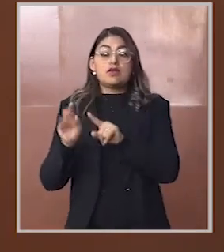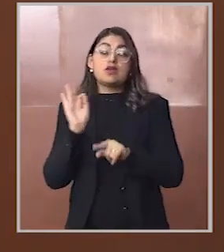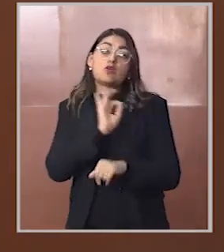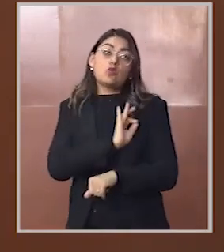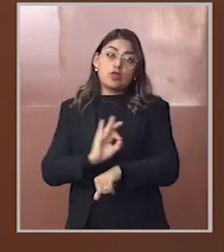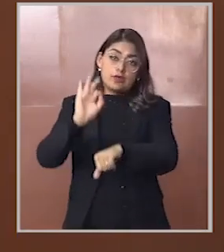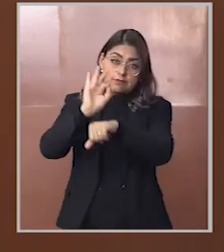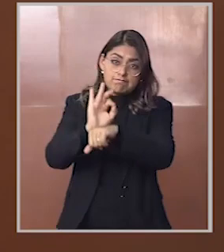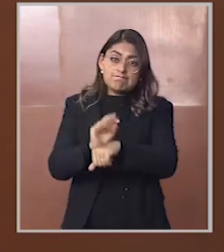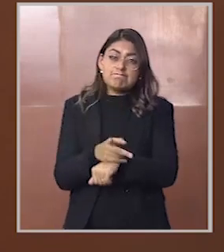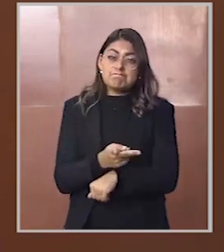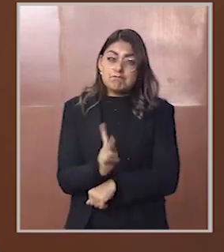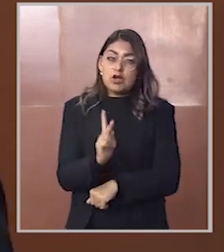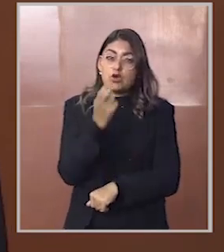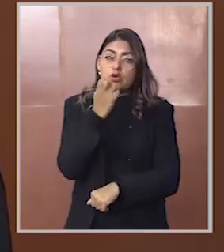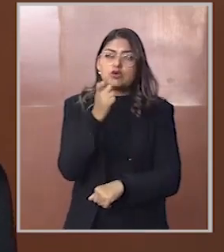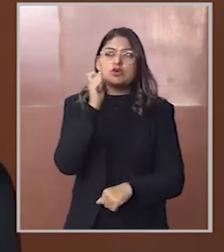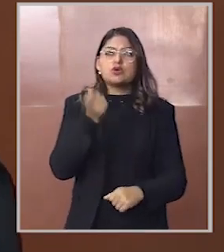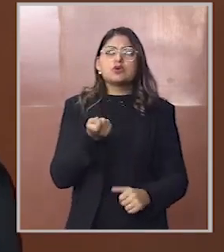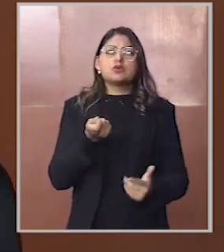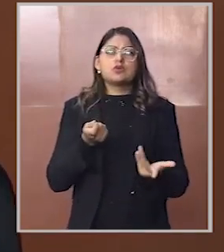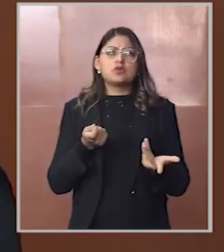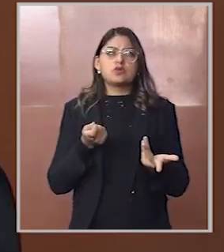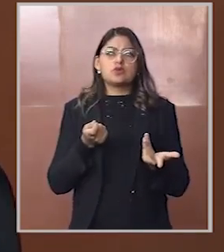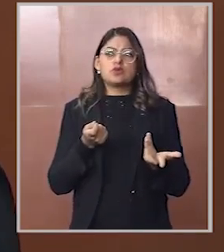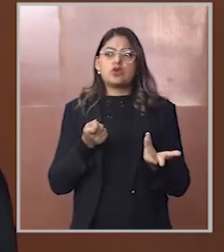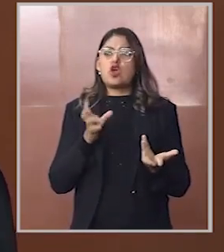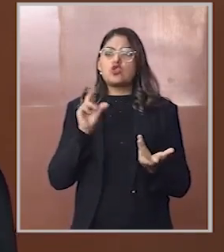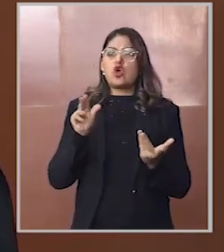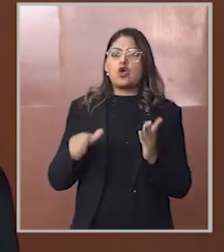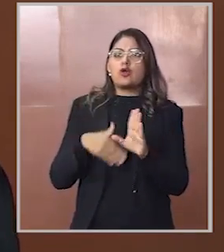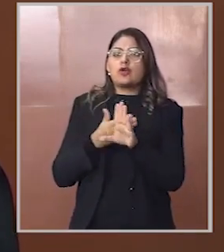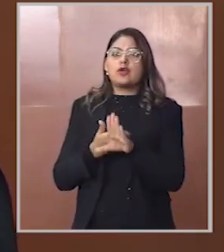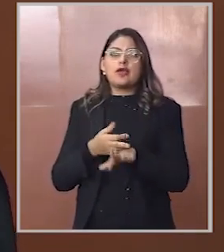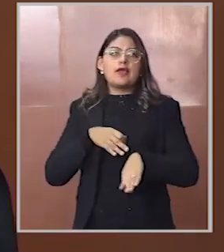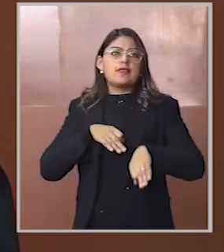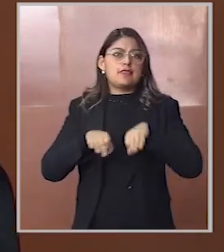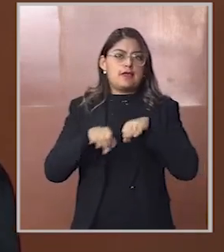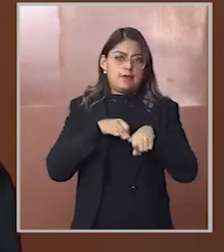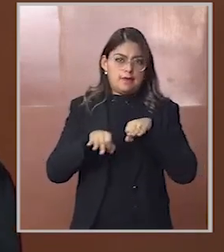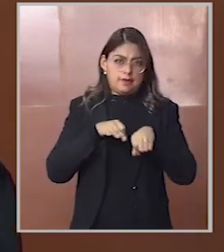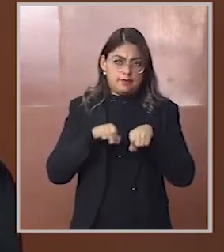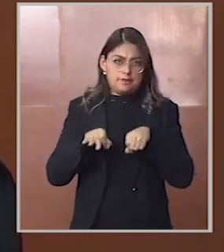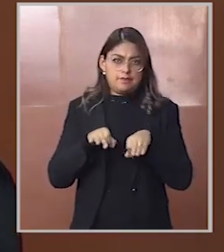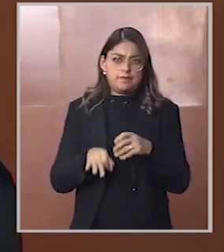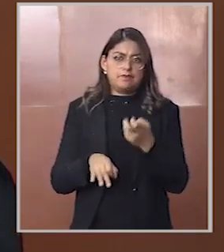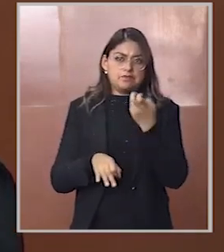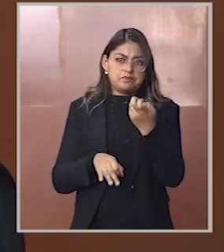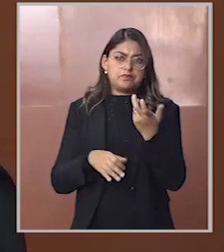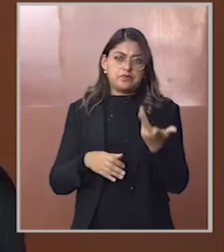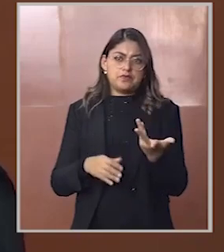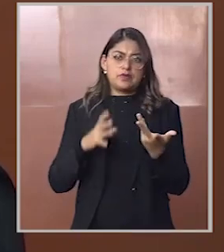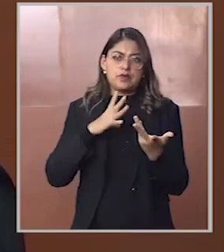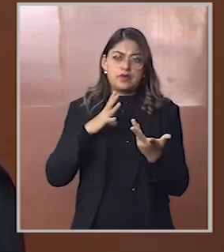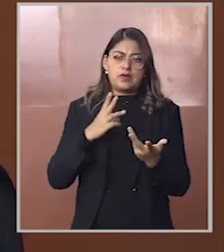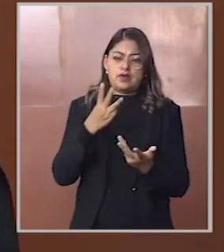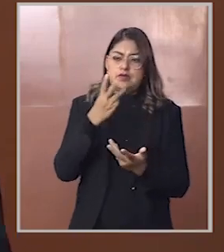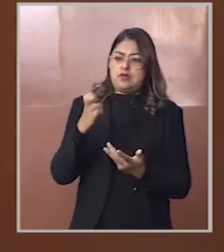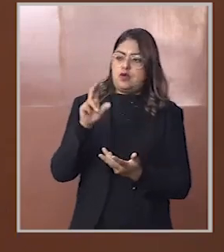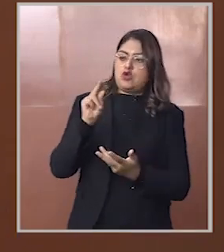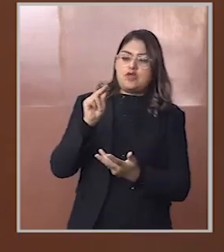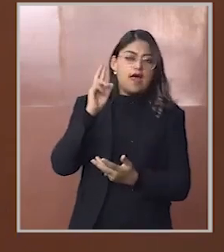en nada eh eh quita valor a todo el trabajo hecho esos en fin 380